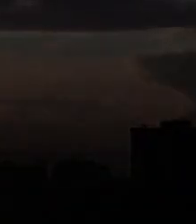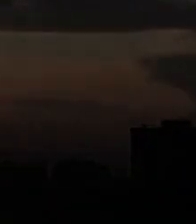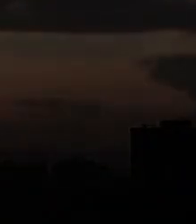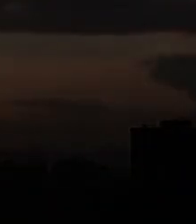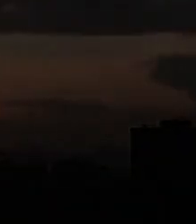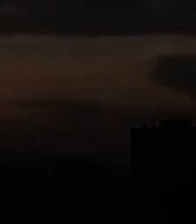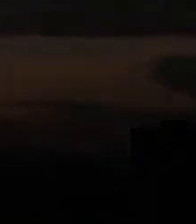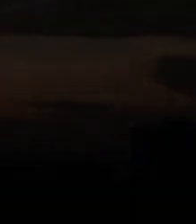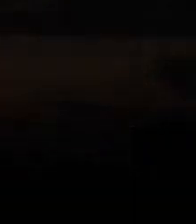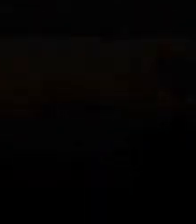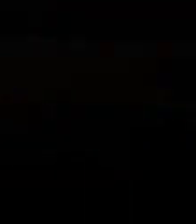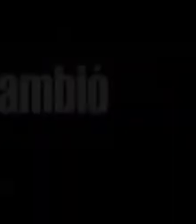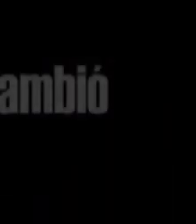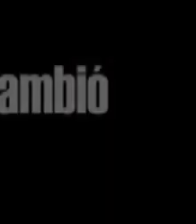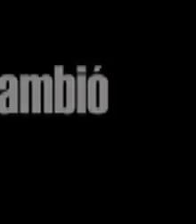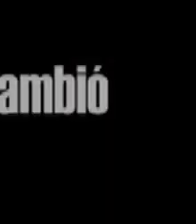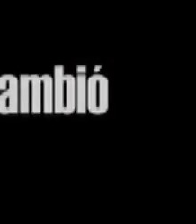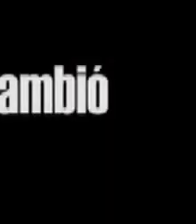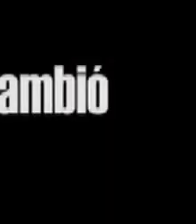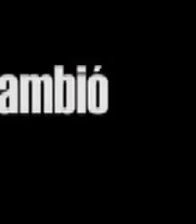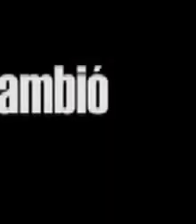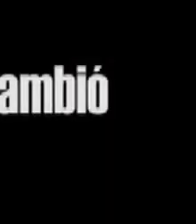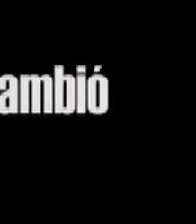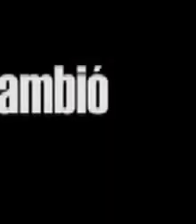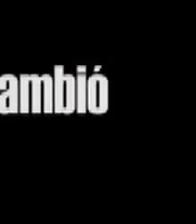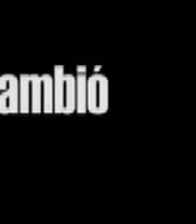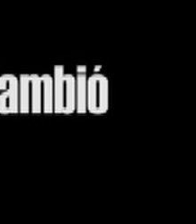Mi vida cambió.